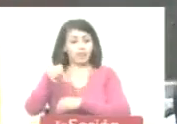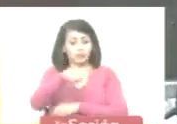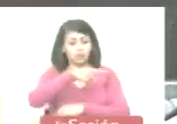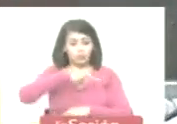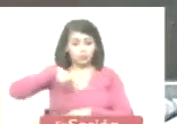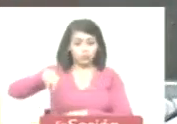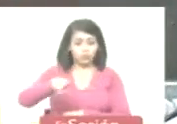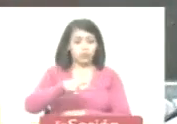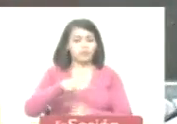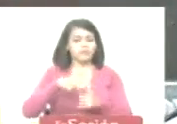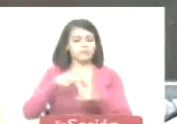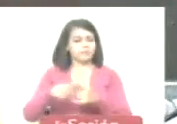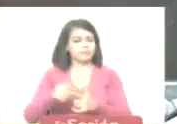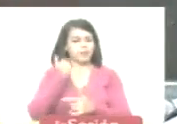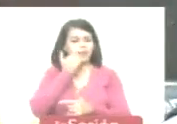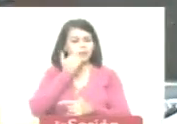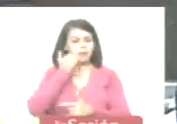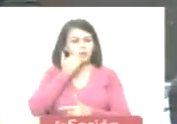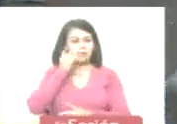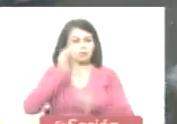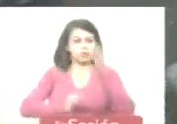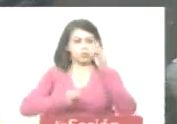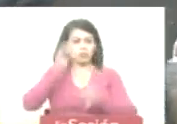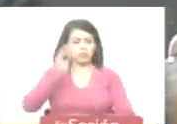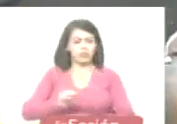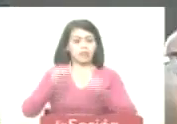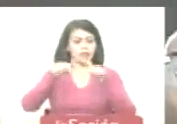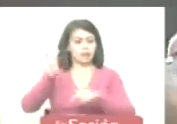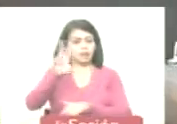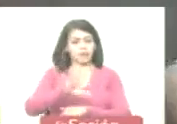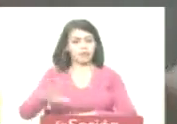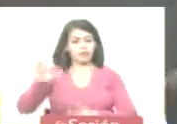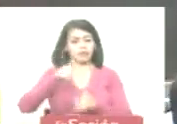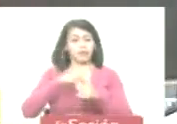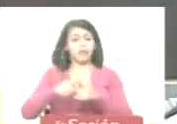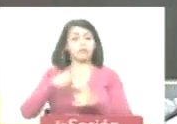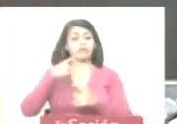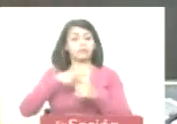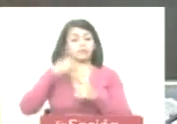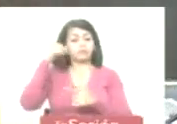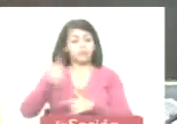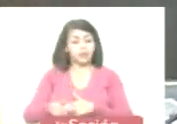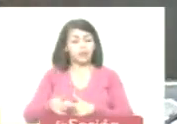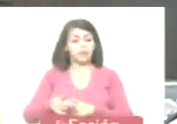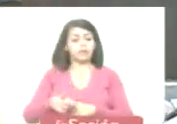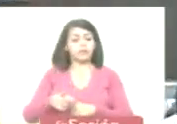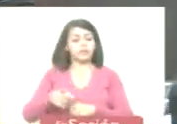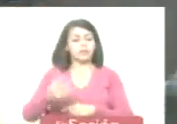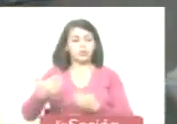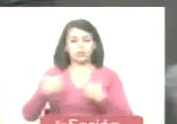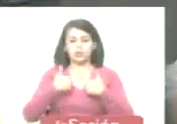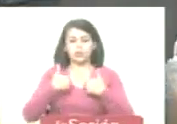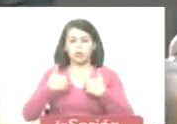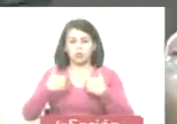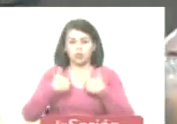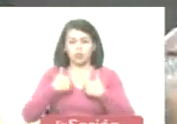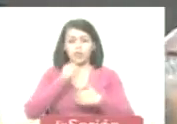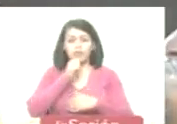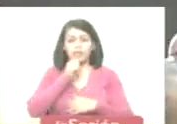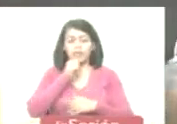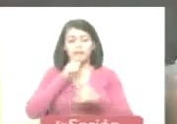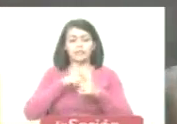situación de abulia jurídica, aquí en Venezuela, definitivamente quien sigue pagando los platos rotos y